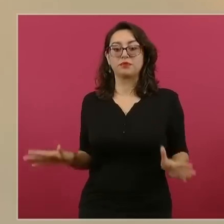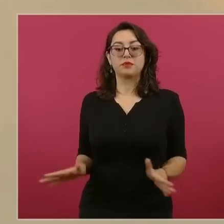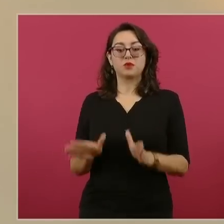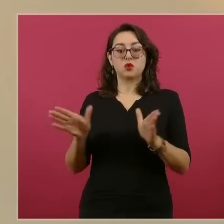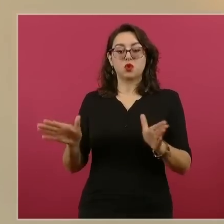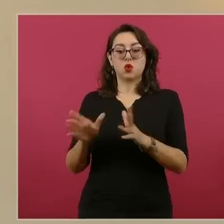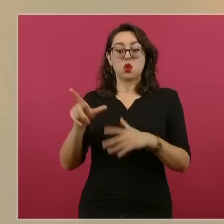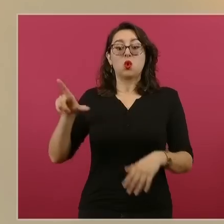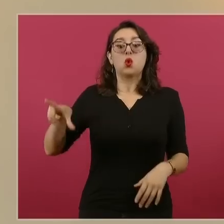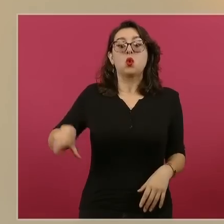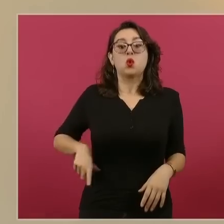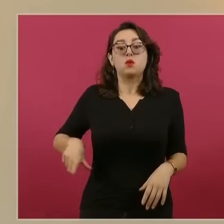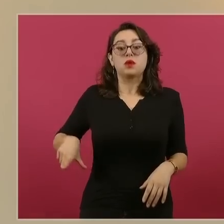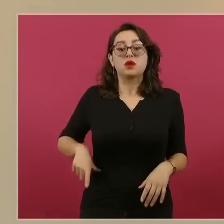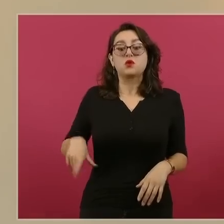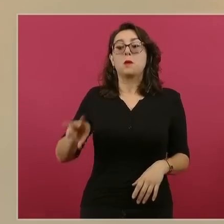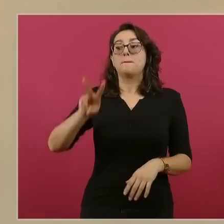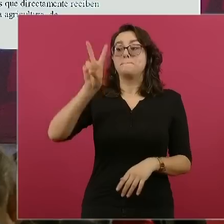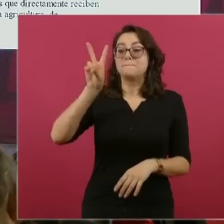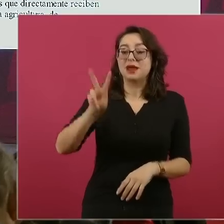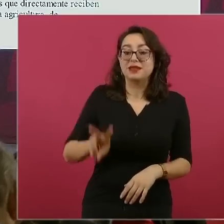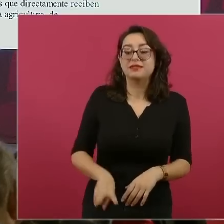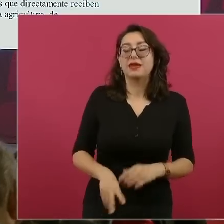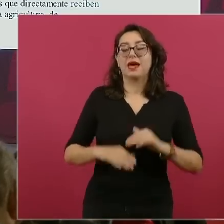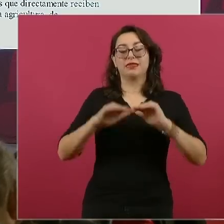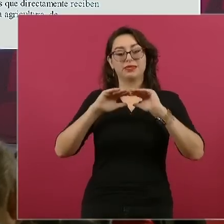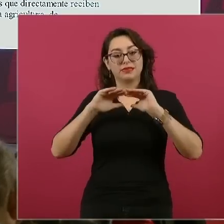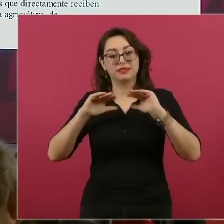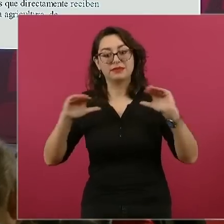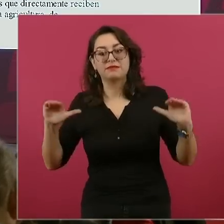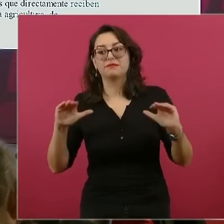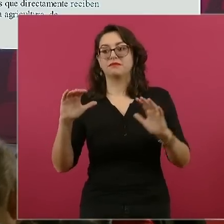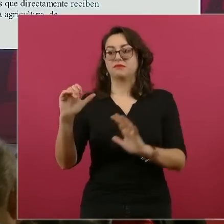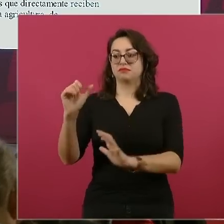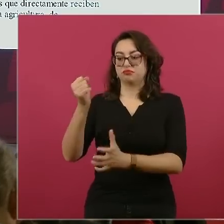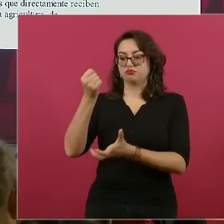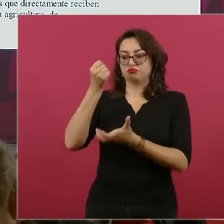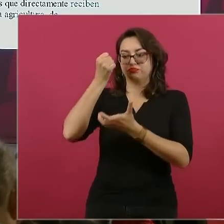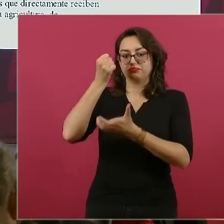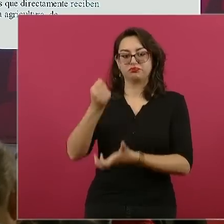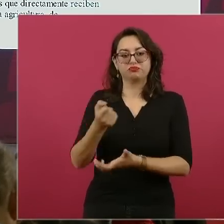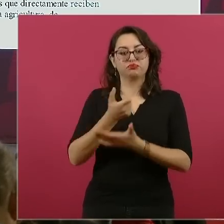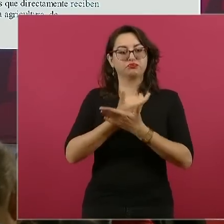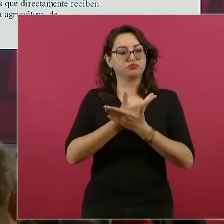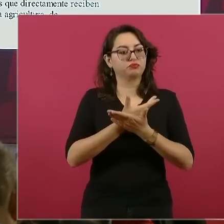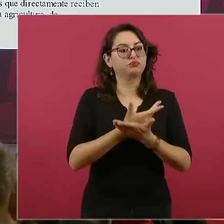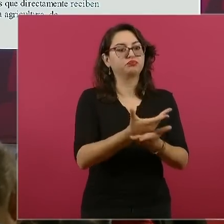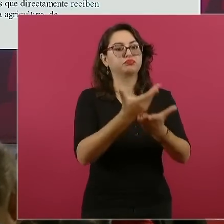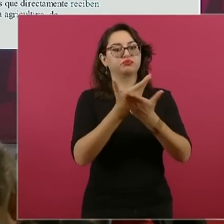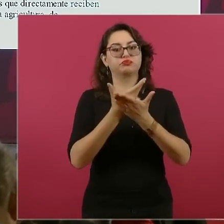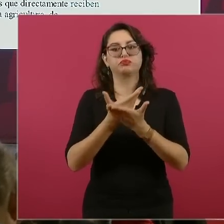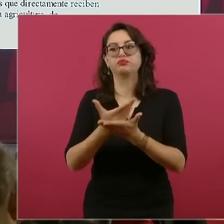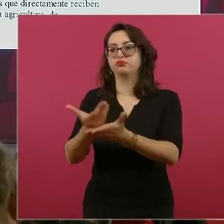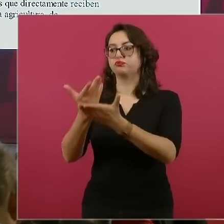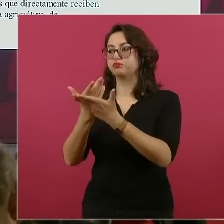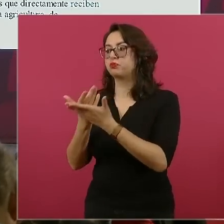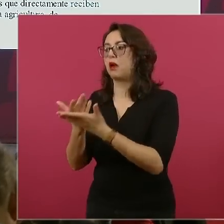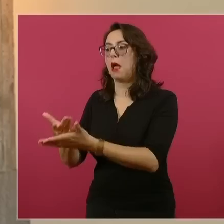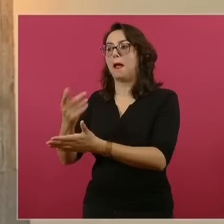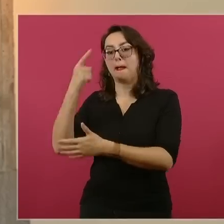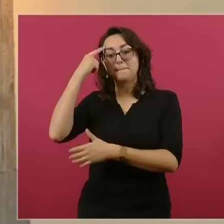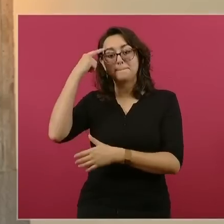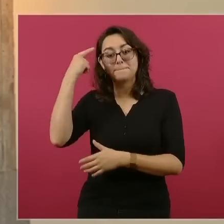Estado democrático que distribuya la riqueza, tomando en cuenta el criterio de mejorar los ingresos y